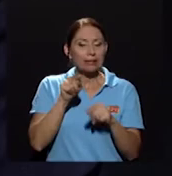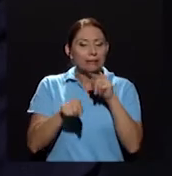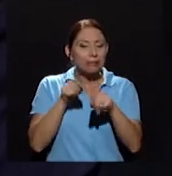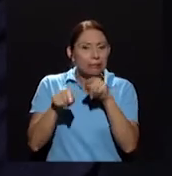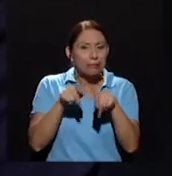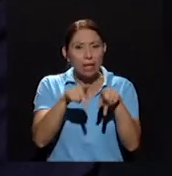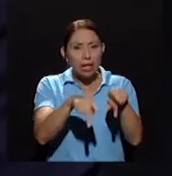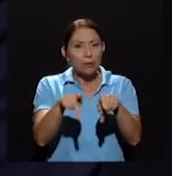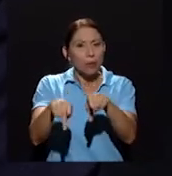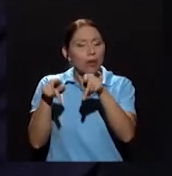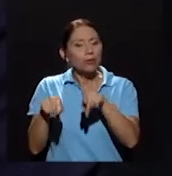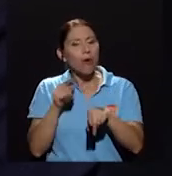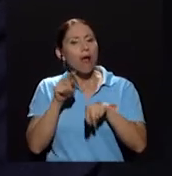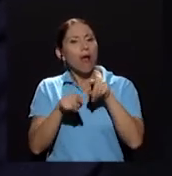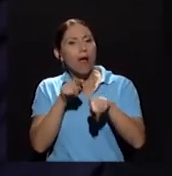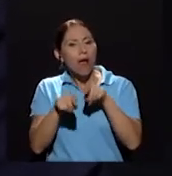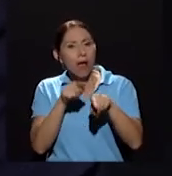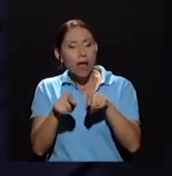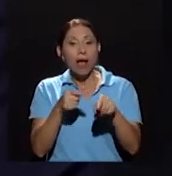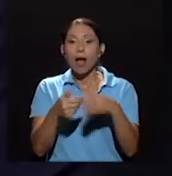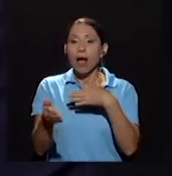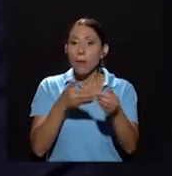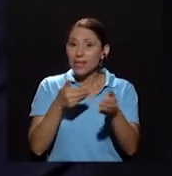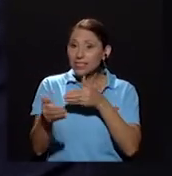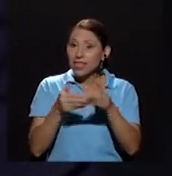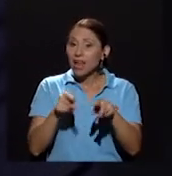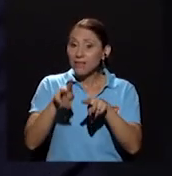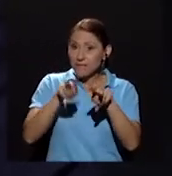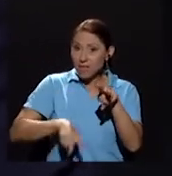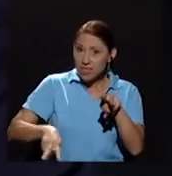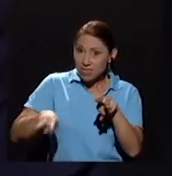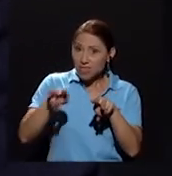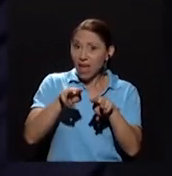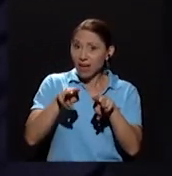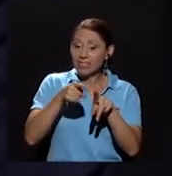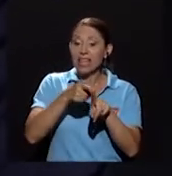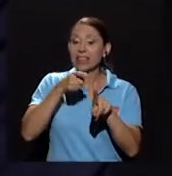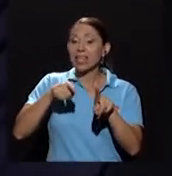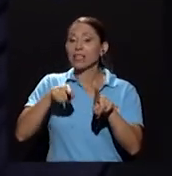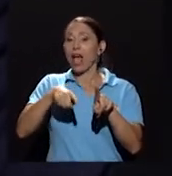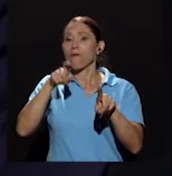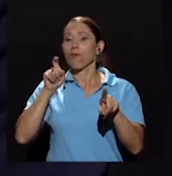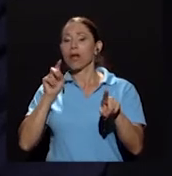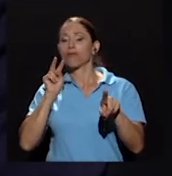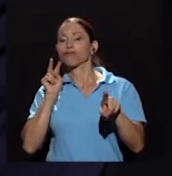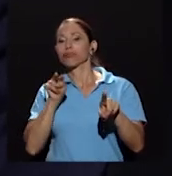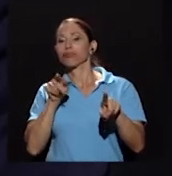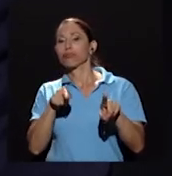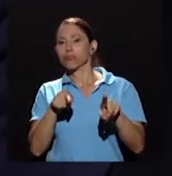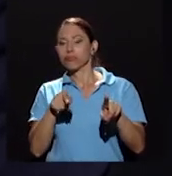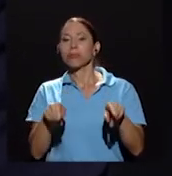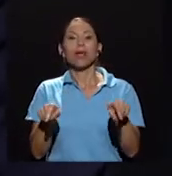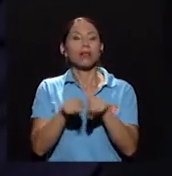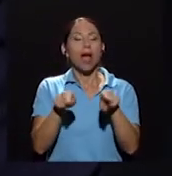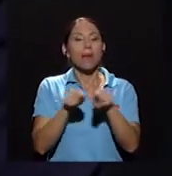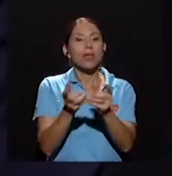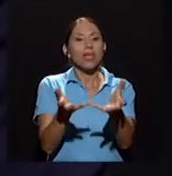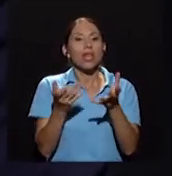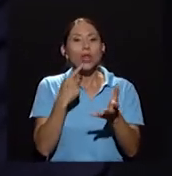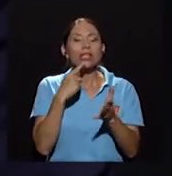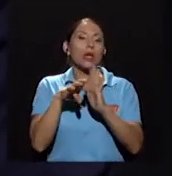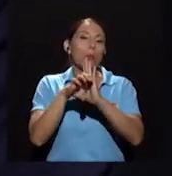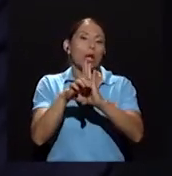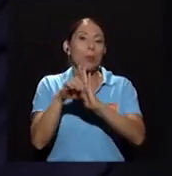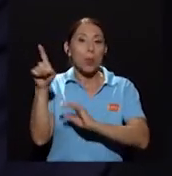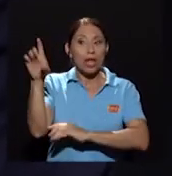población a pesar de las ventajas que se les reconocen desde afuera y quiero decirlo también pues otros países europeos